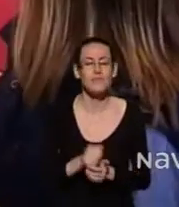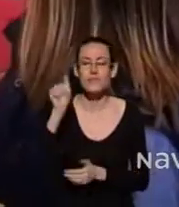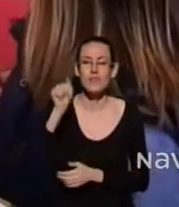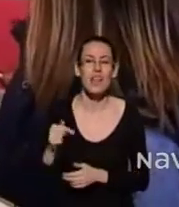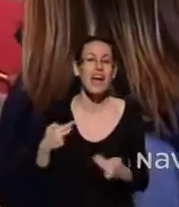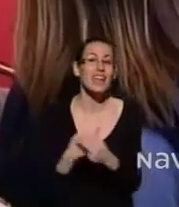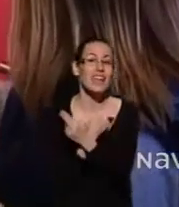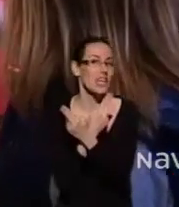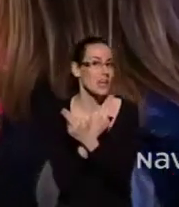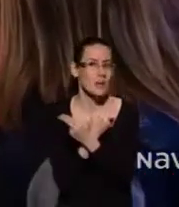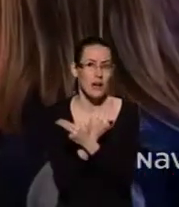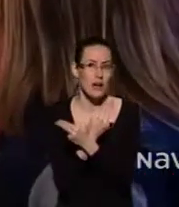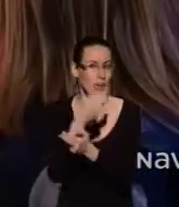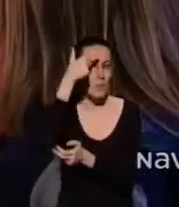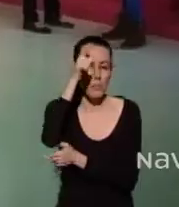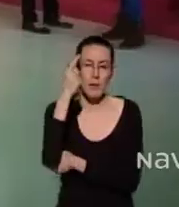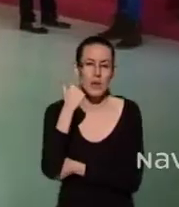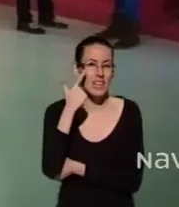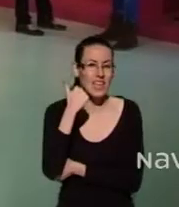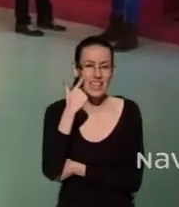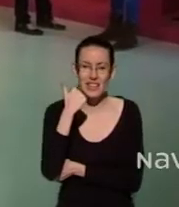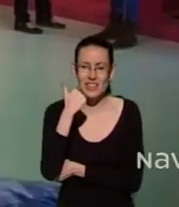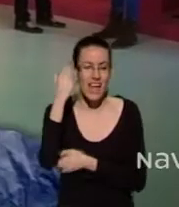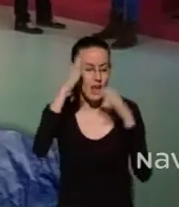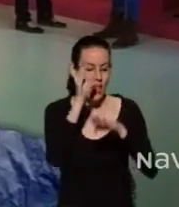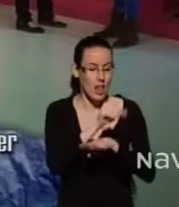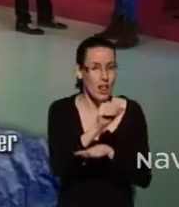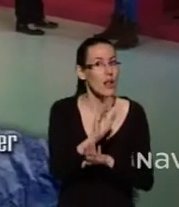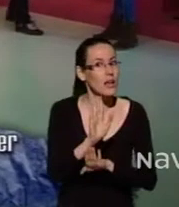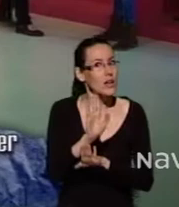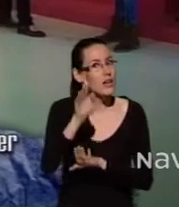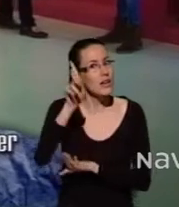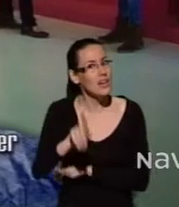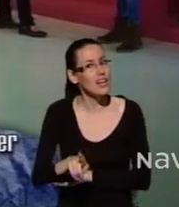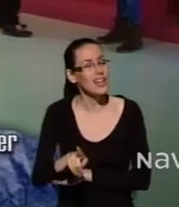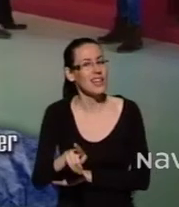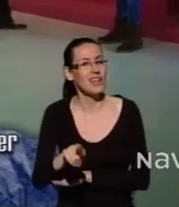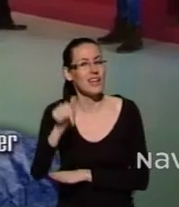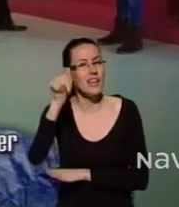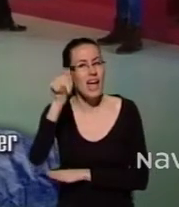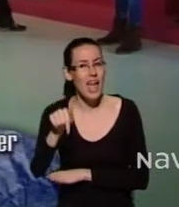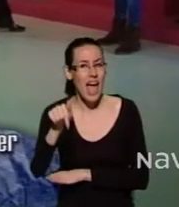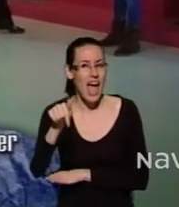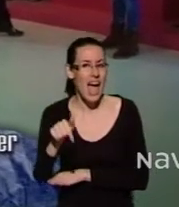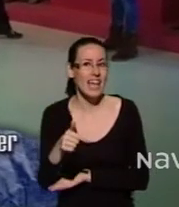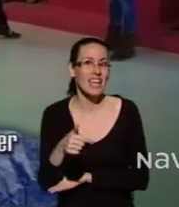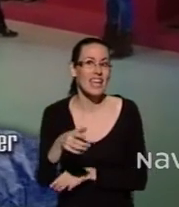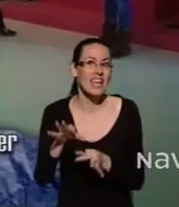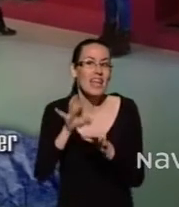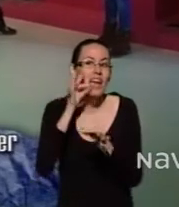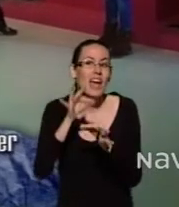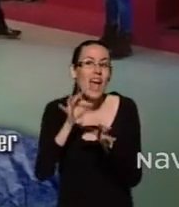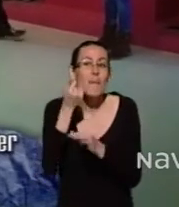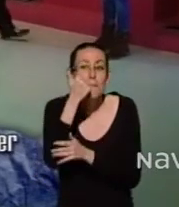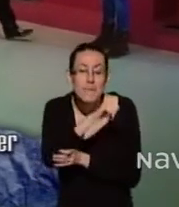ganadero, también tenía una fábrica de aguardiente. Porque de la uva no solo se obtiene el vino, sino también el